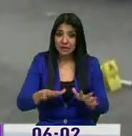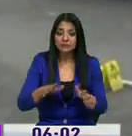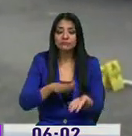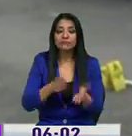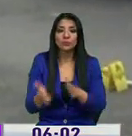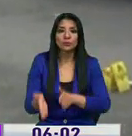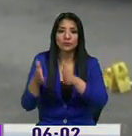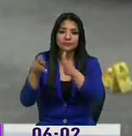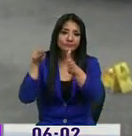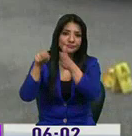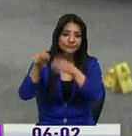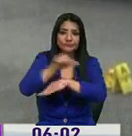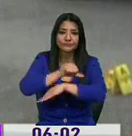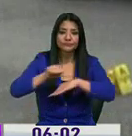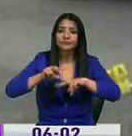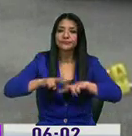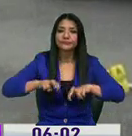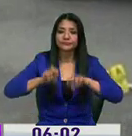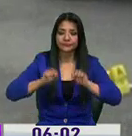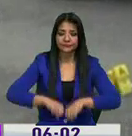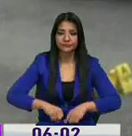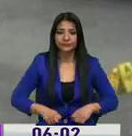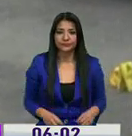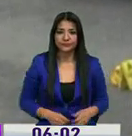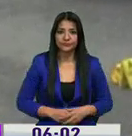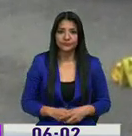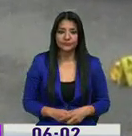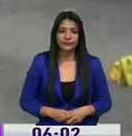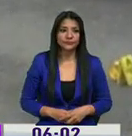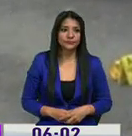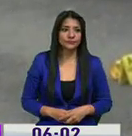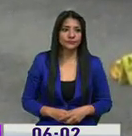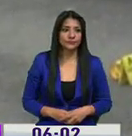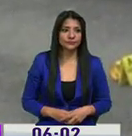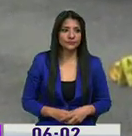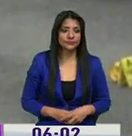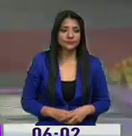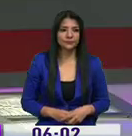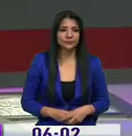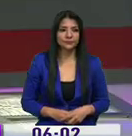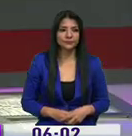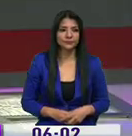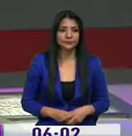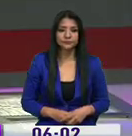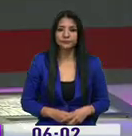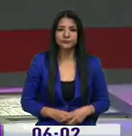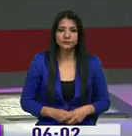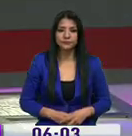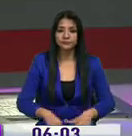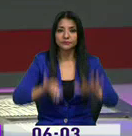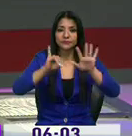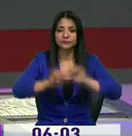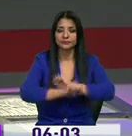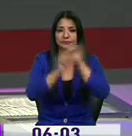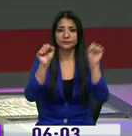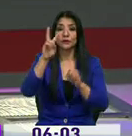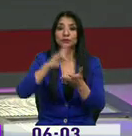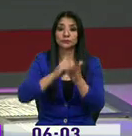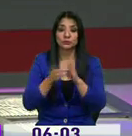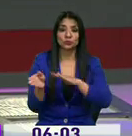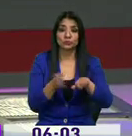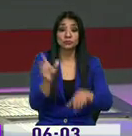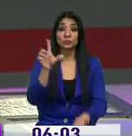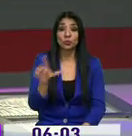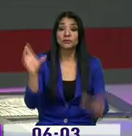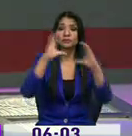para su autopsia informó que emita el botín 612 en la mañana de este día